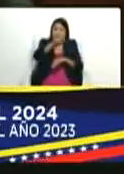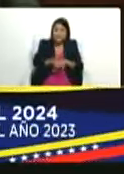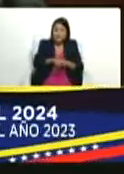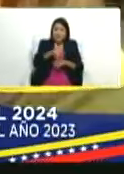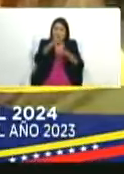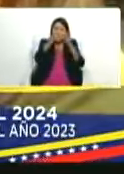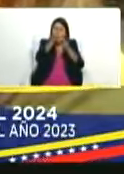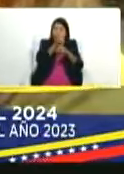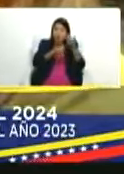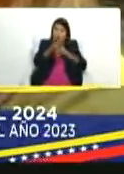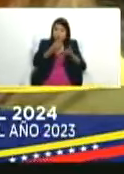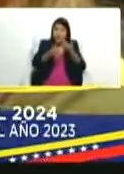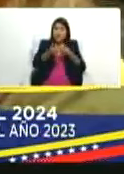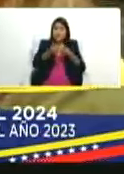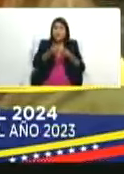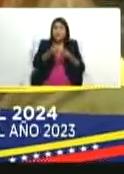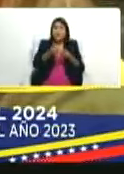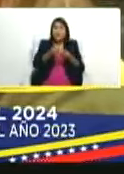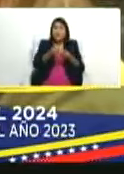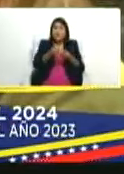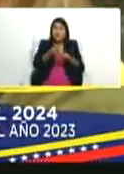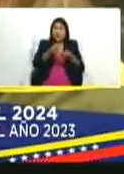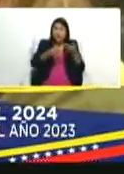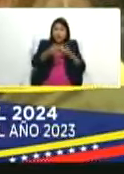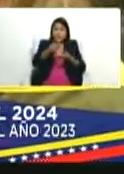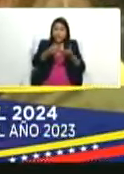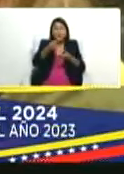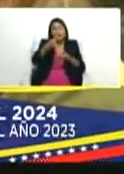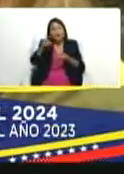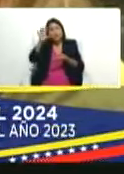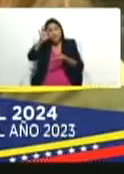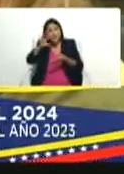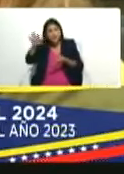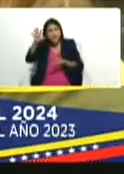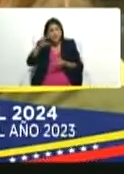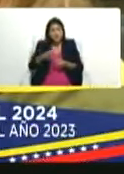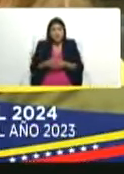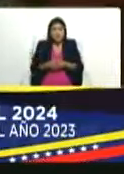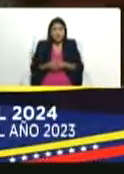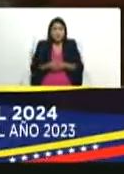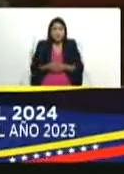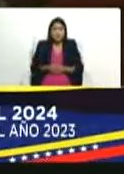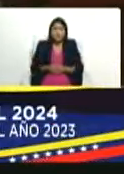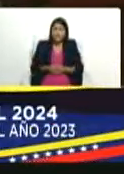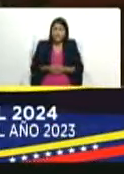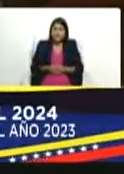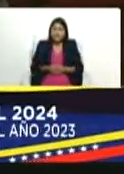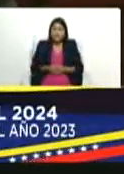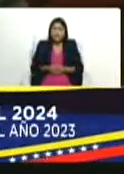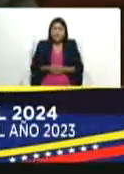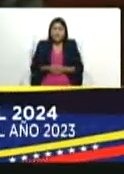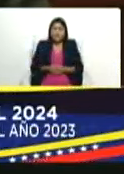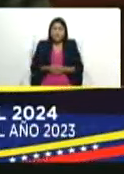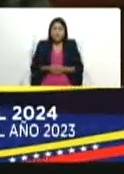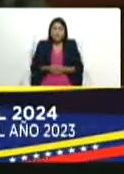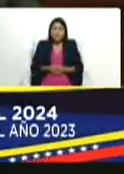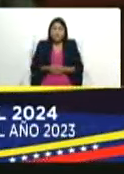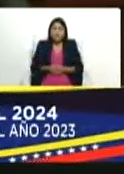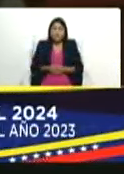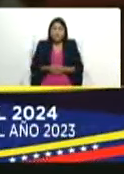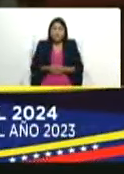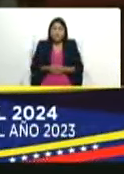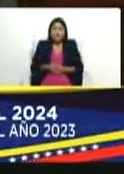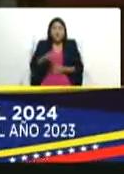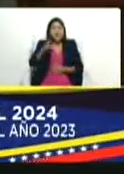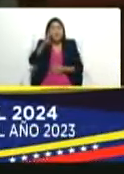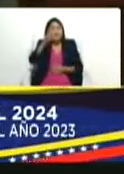la Economía, Finanzas y Comercio Exterior. Doctor General Vladimir